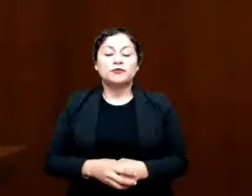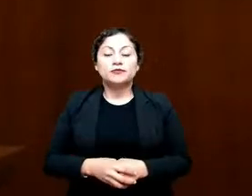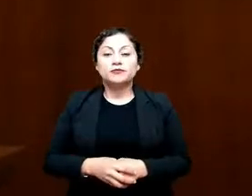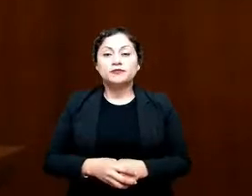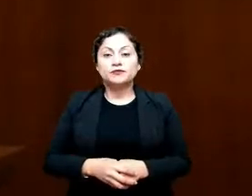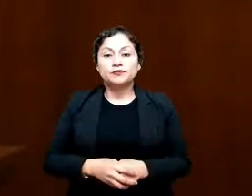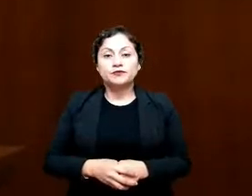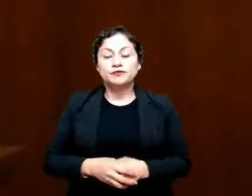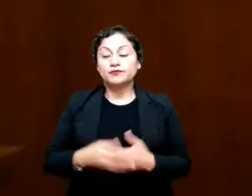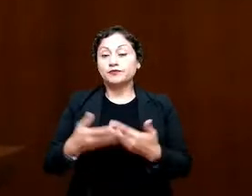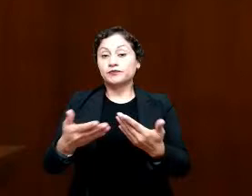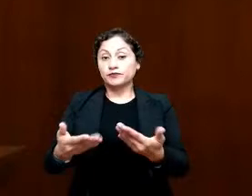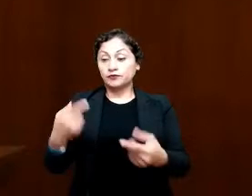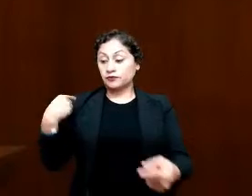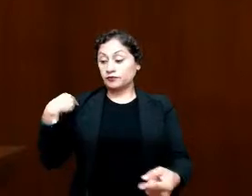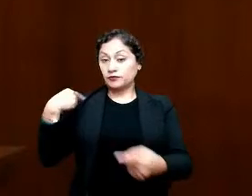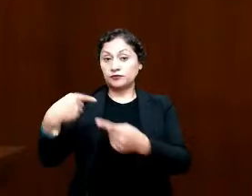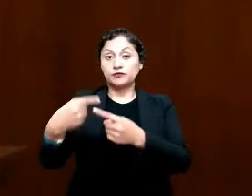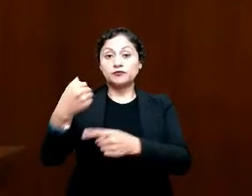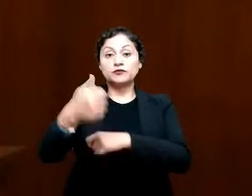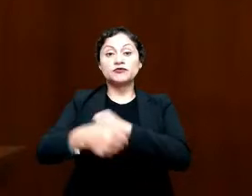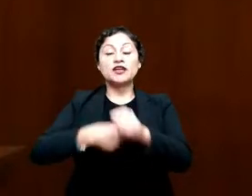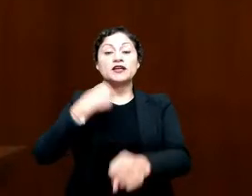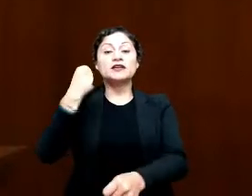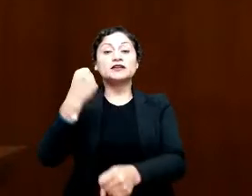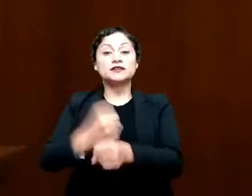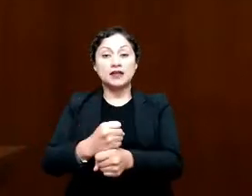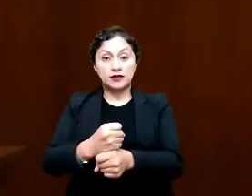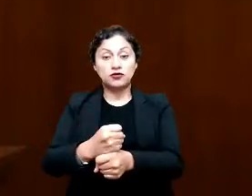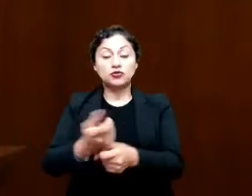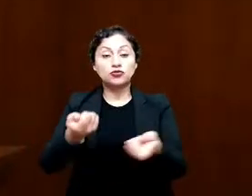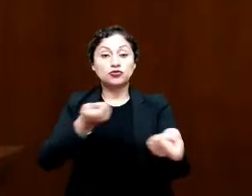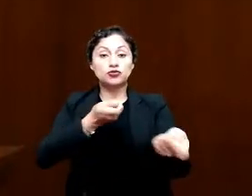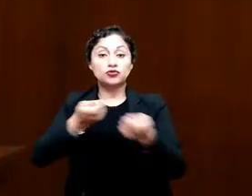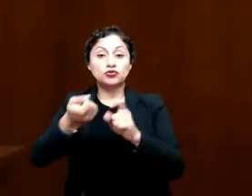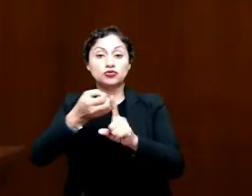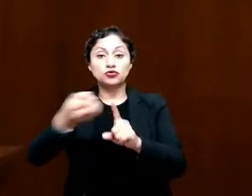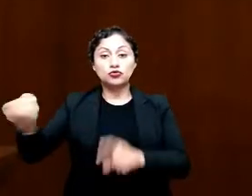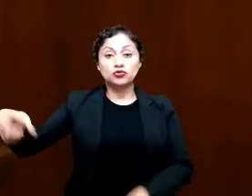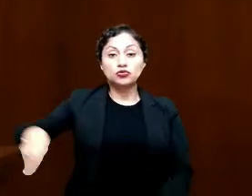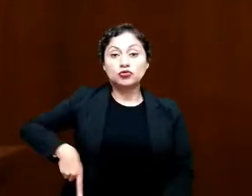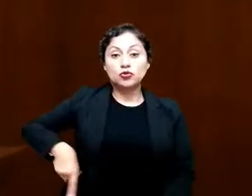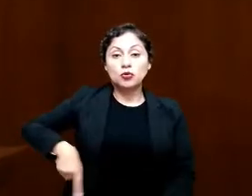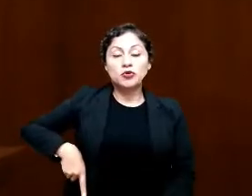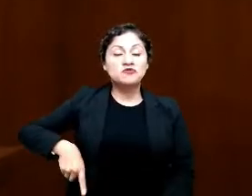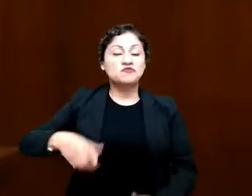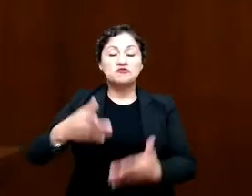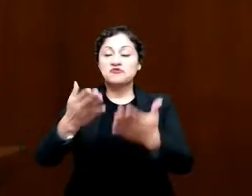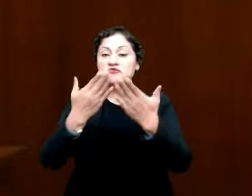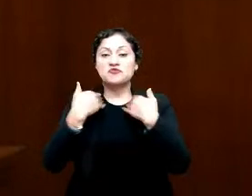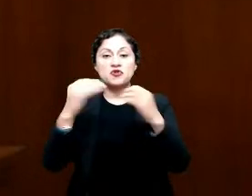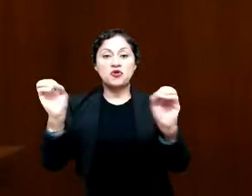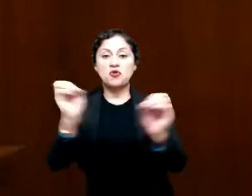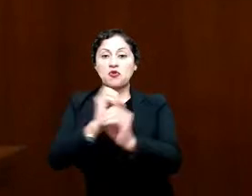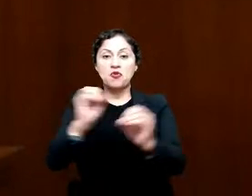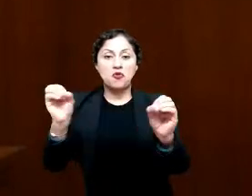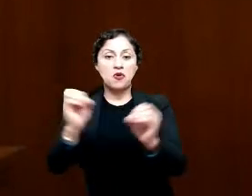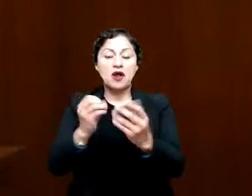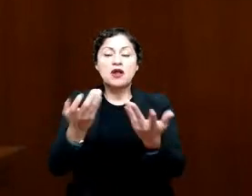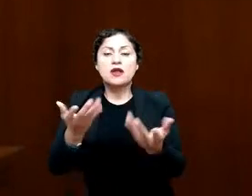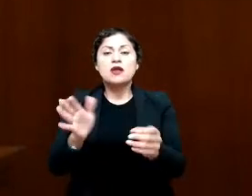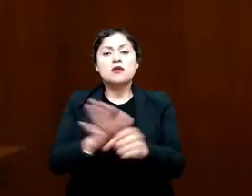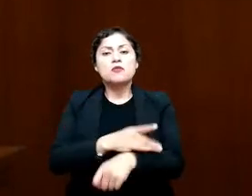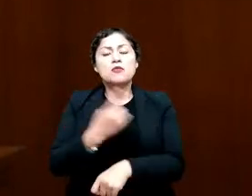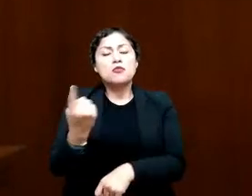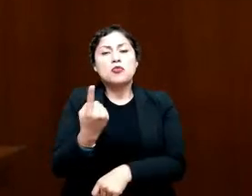En este sexenio no ha existido gobernanza, para utilizar este concepto. No ha existido y no puede existir desde